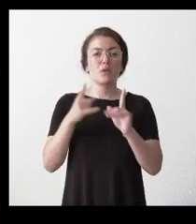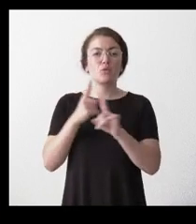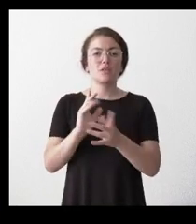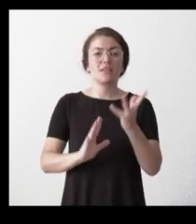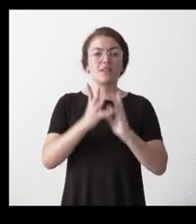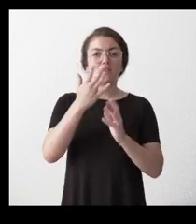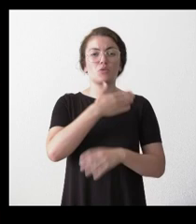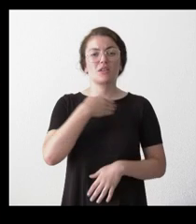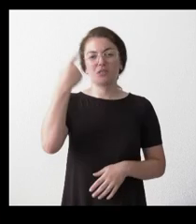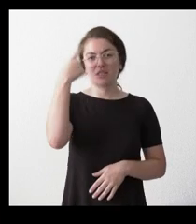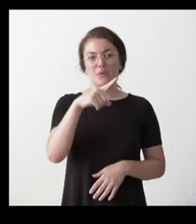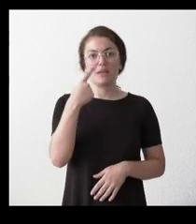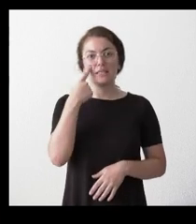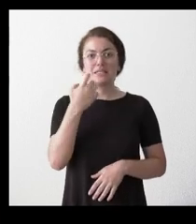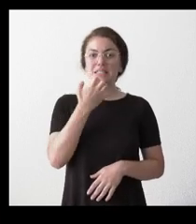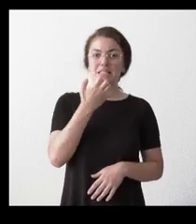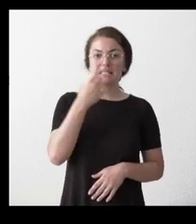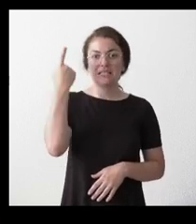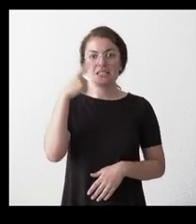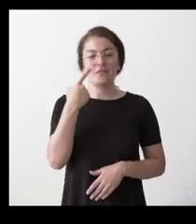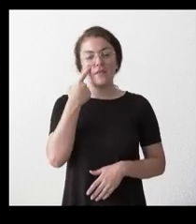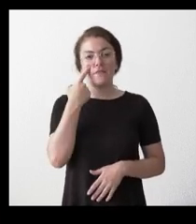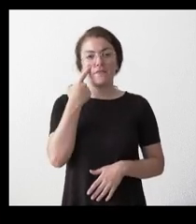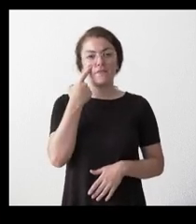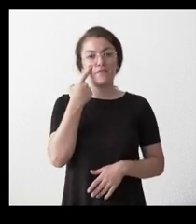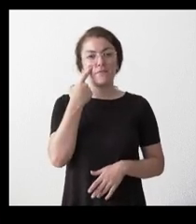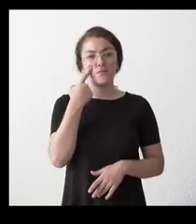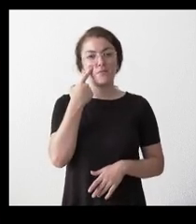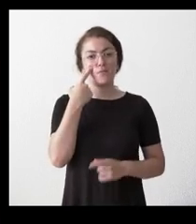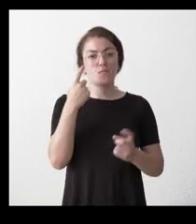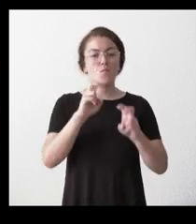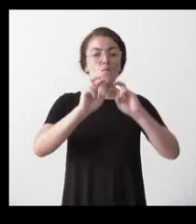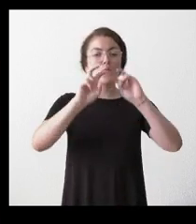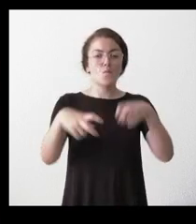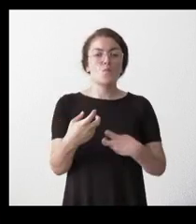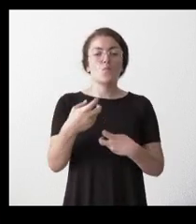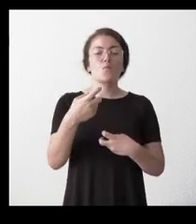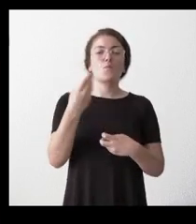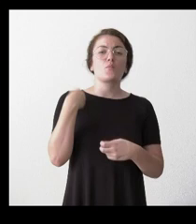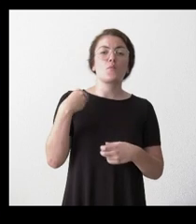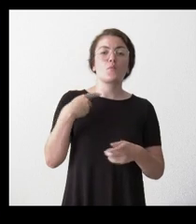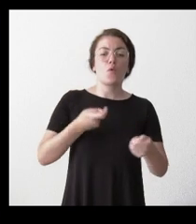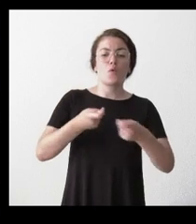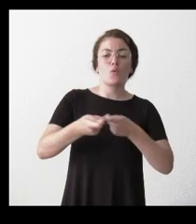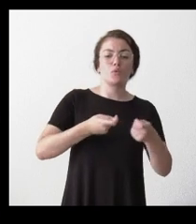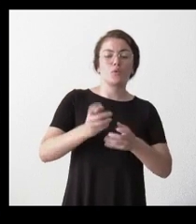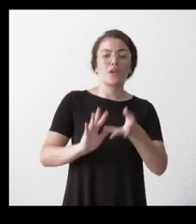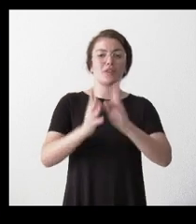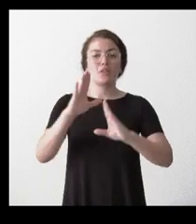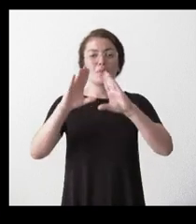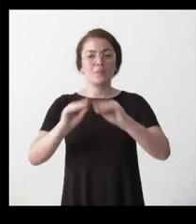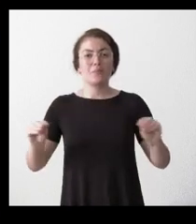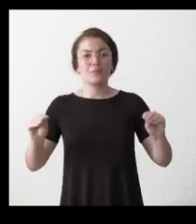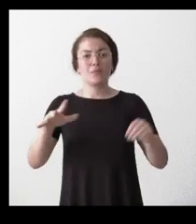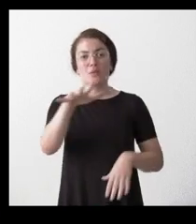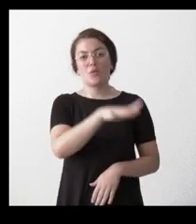ha valorado una modificación de cómo se controlan y extinguen los incendios. Por hablar de algo concreto, en la comarca